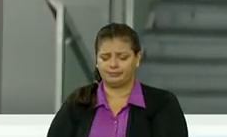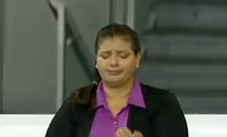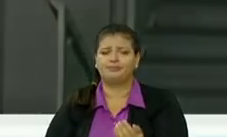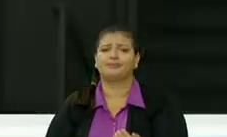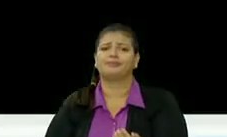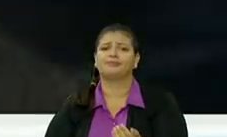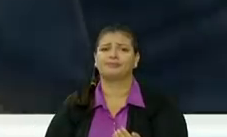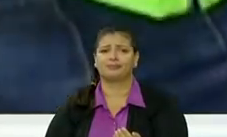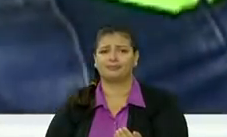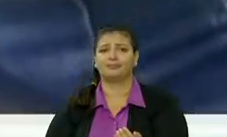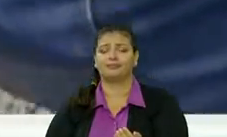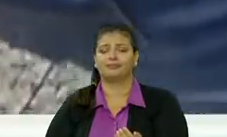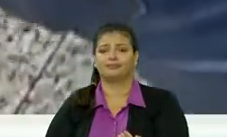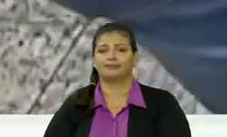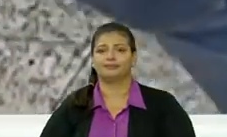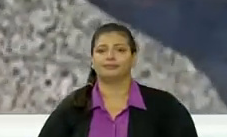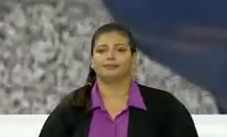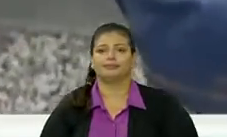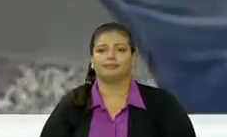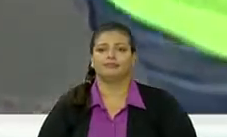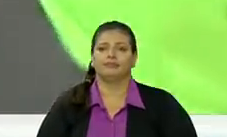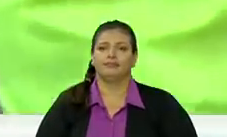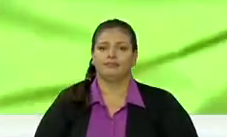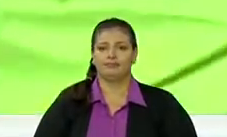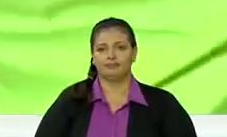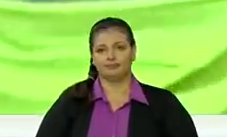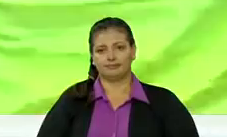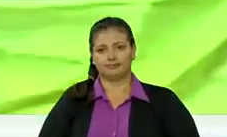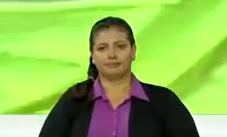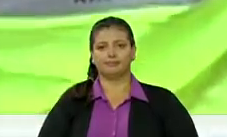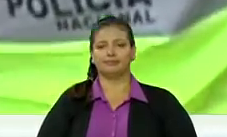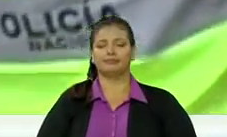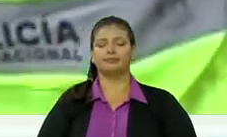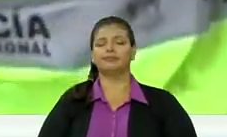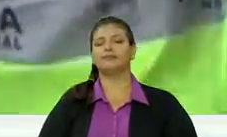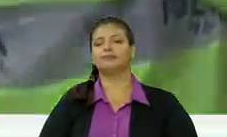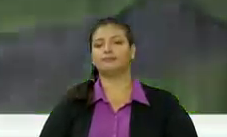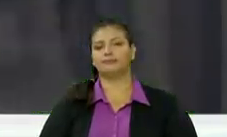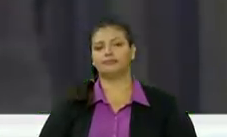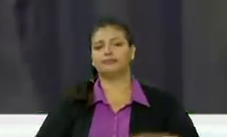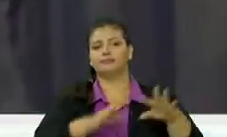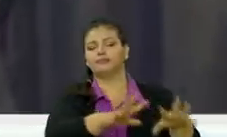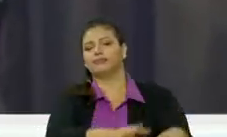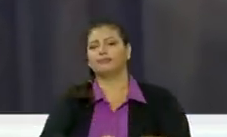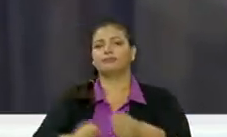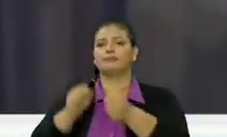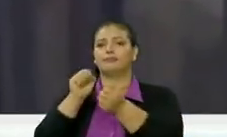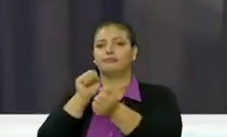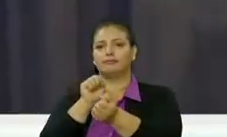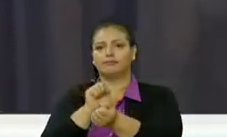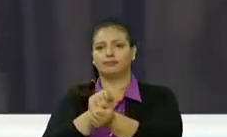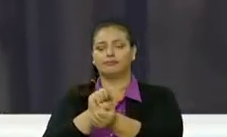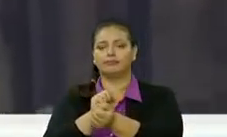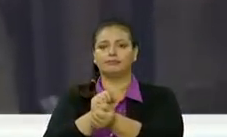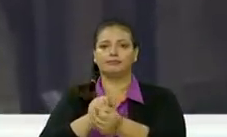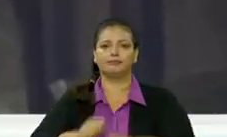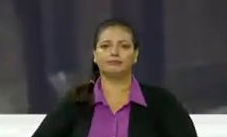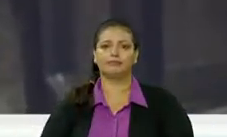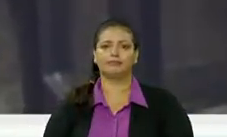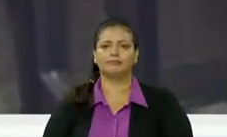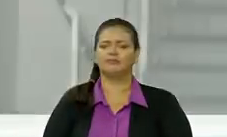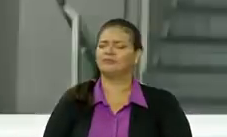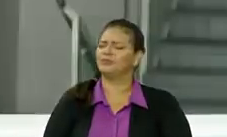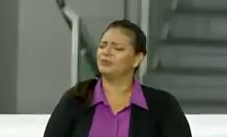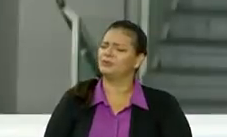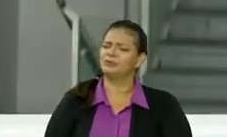de este centro. El sospechoso fue puesto a órdenes de la autoridad judicial para que responda por las aparentes violaciones a las que obligó a su